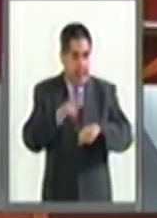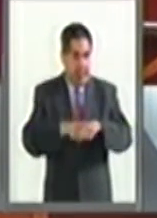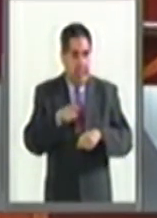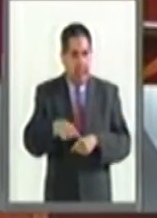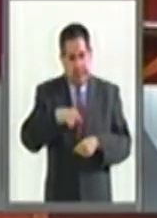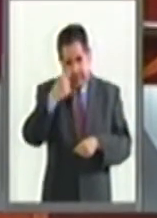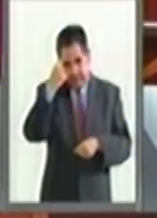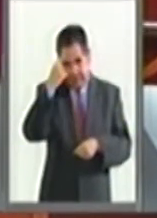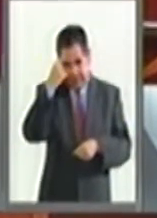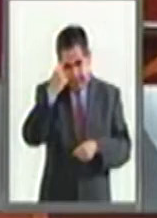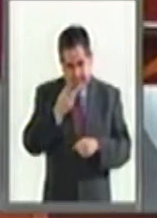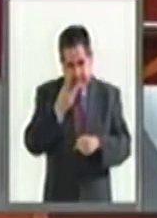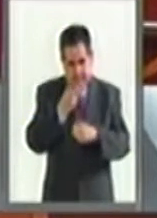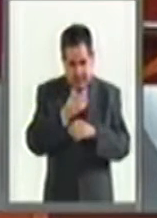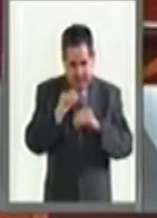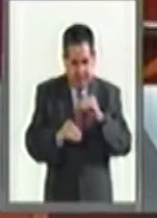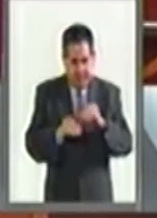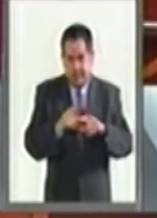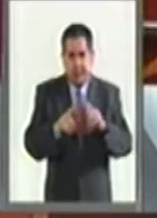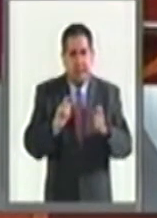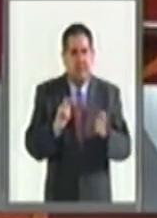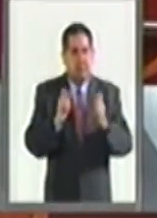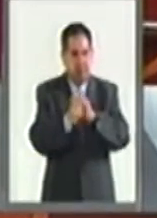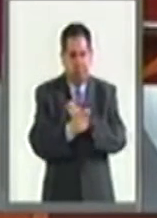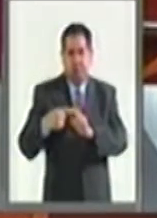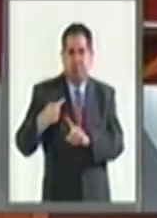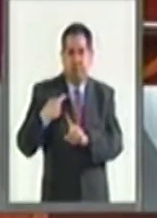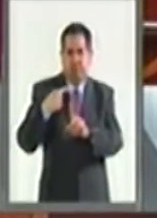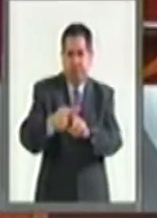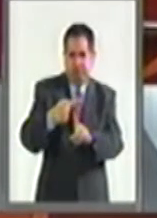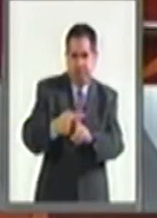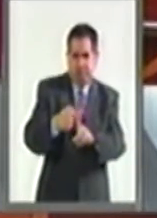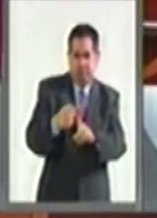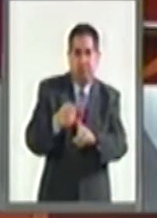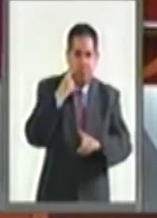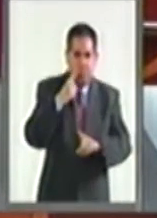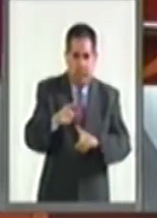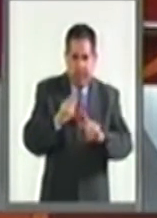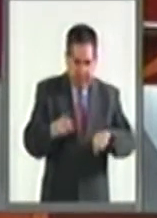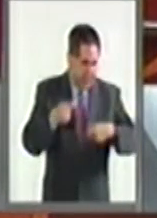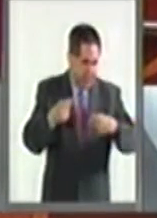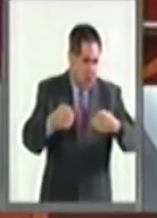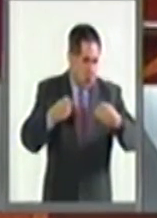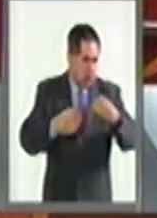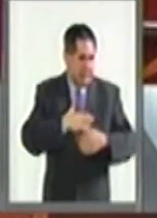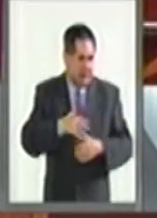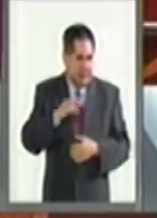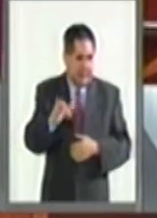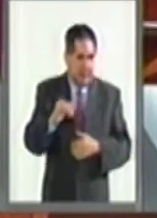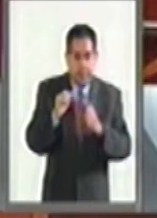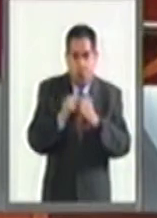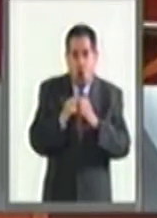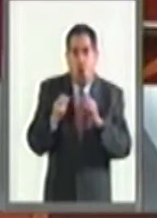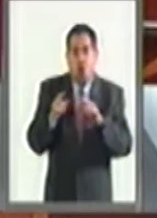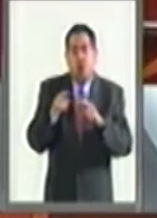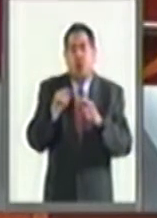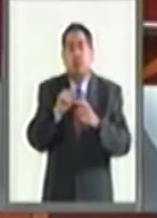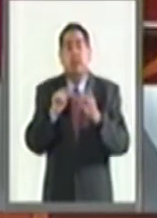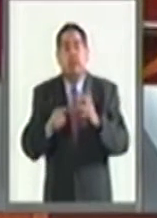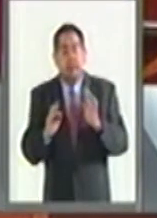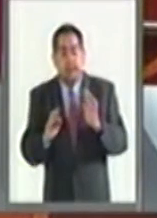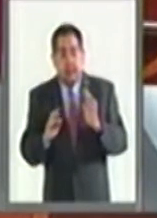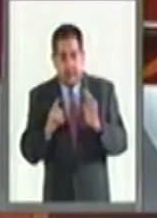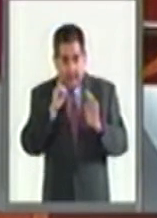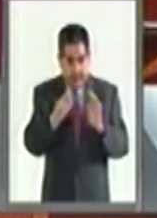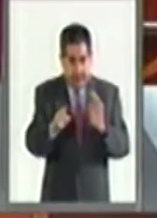Federal conlleva un giro positivo a la visión que se tiene sobre la impartición de justicia, toda vez que al elevar